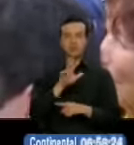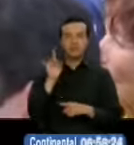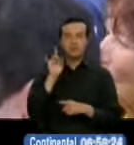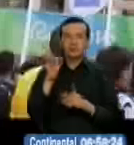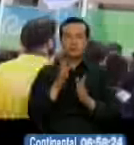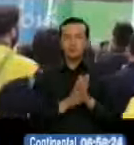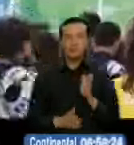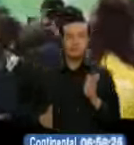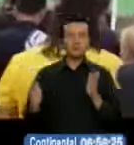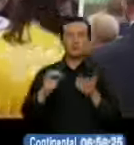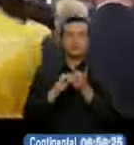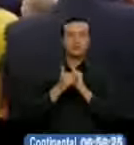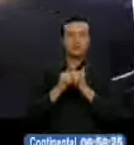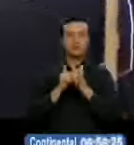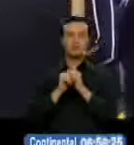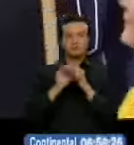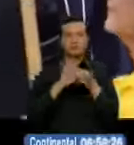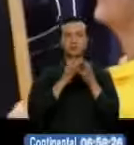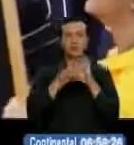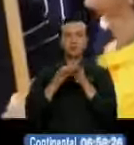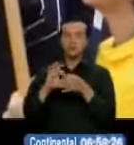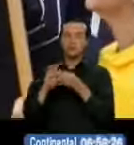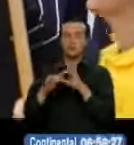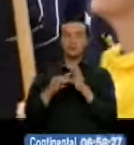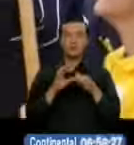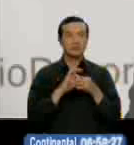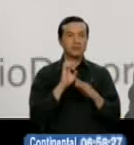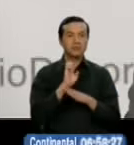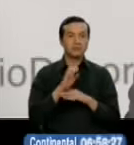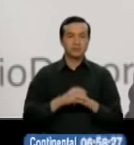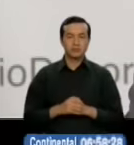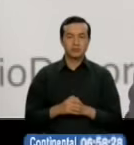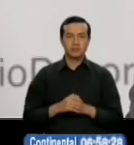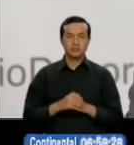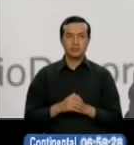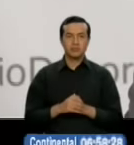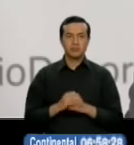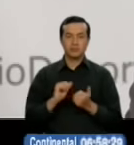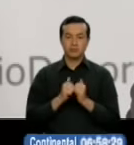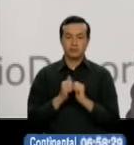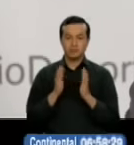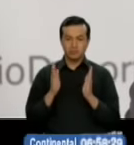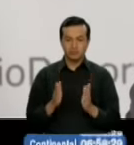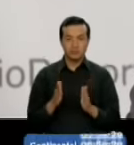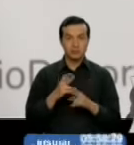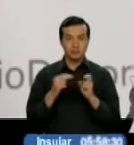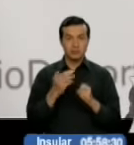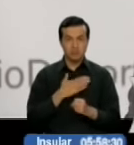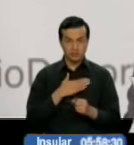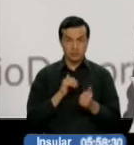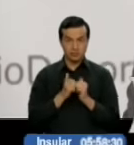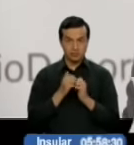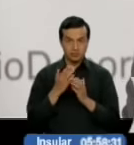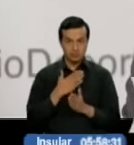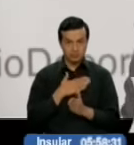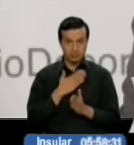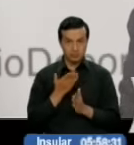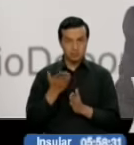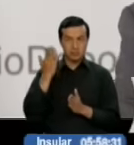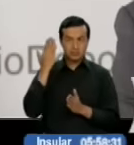historia del deporte olímpico nacional. Como deportista, como ex deportista,